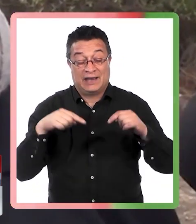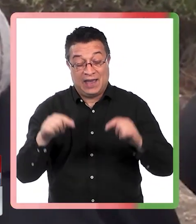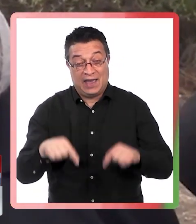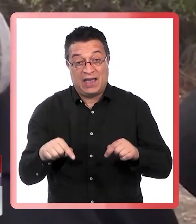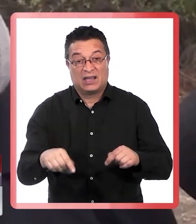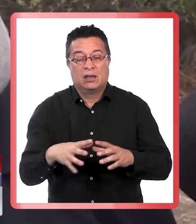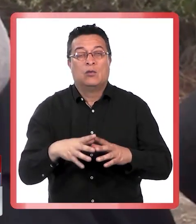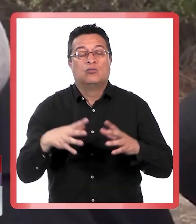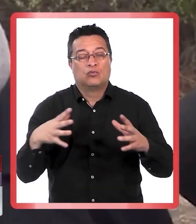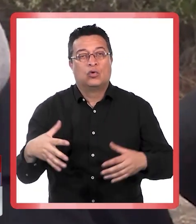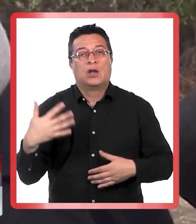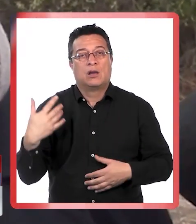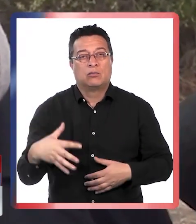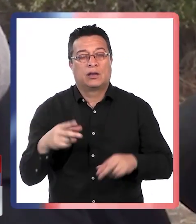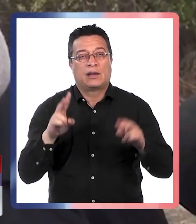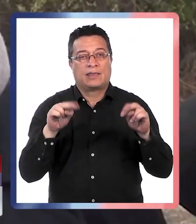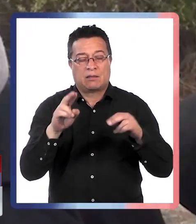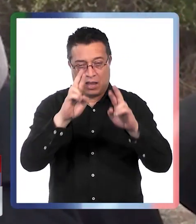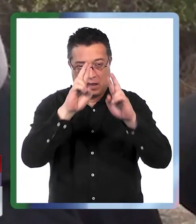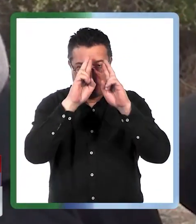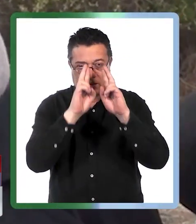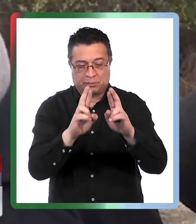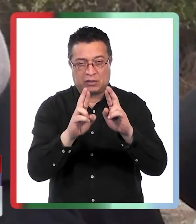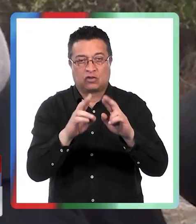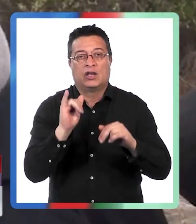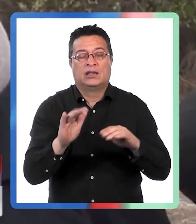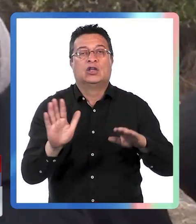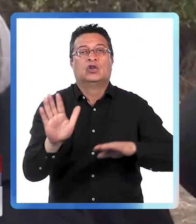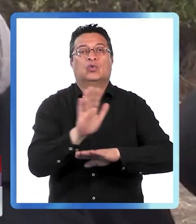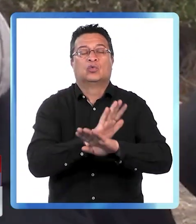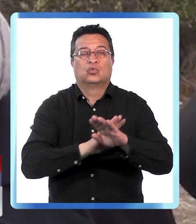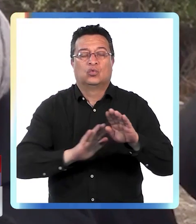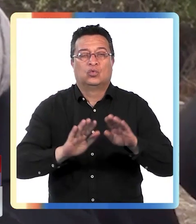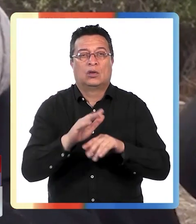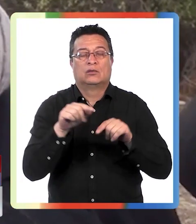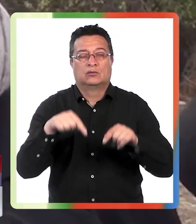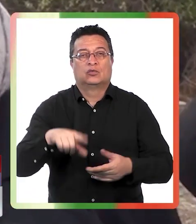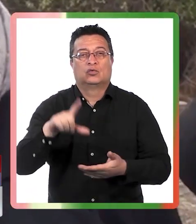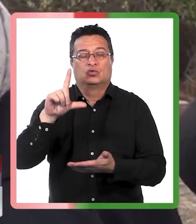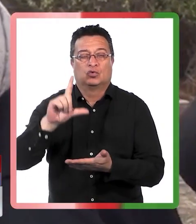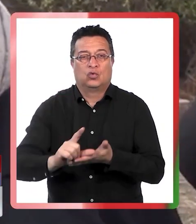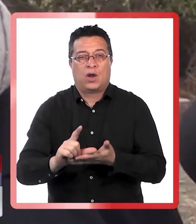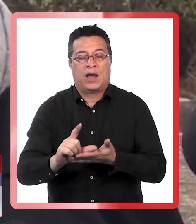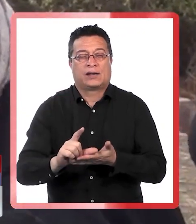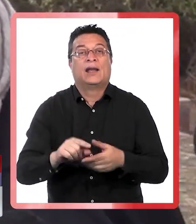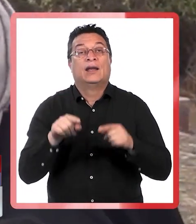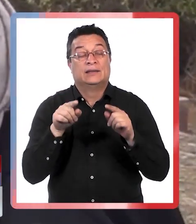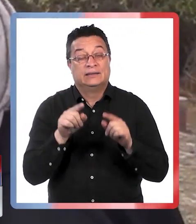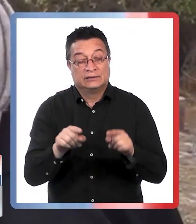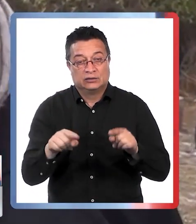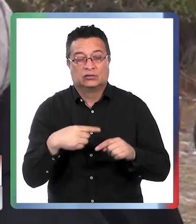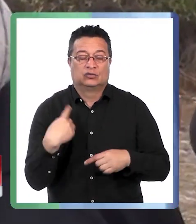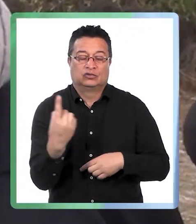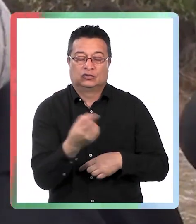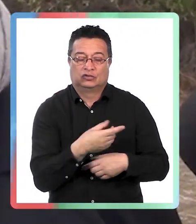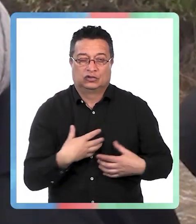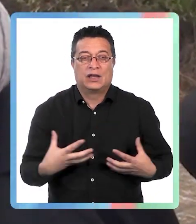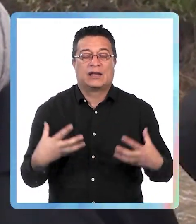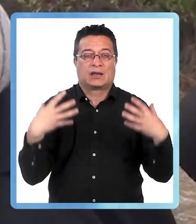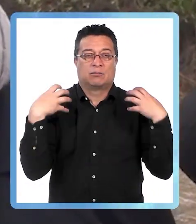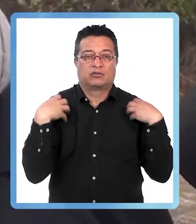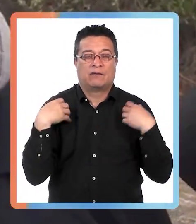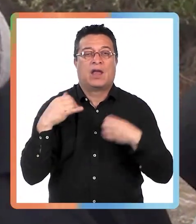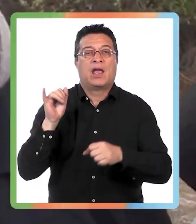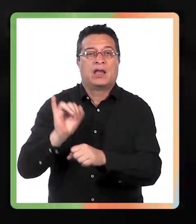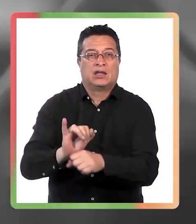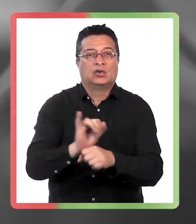muy importante el tema del respeto y del cuidado de este lugar. En eso somos todos responsables, tanto las